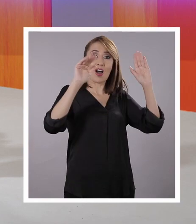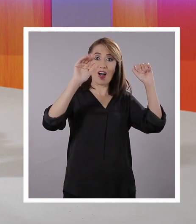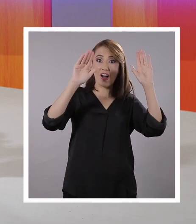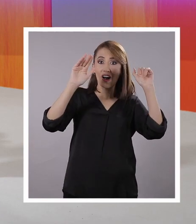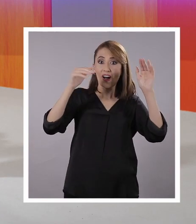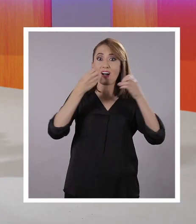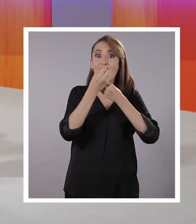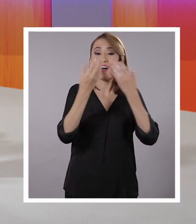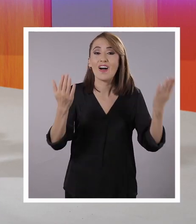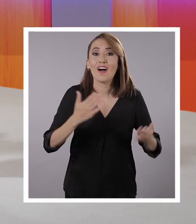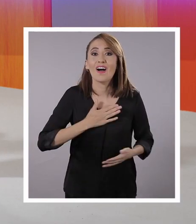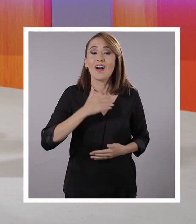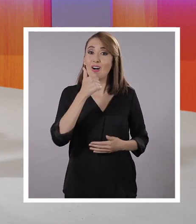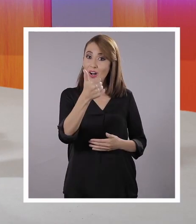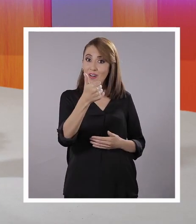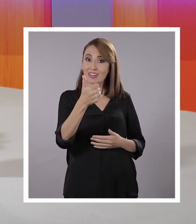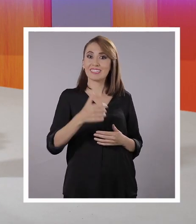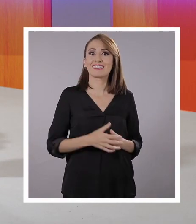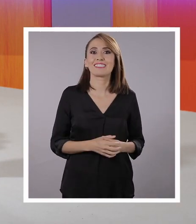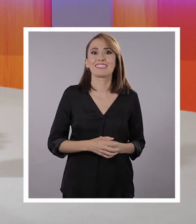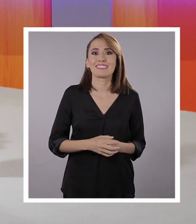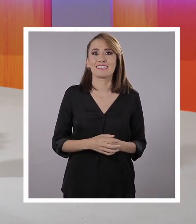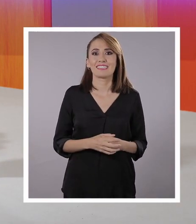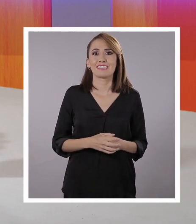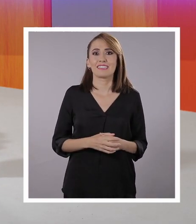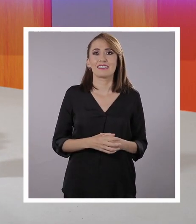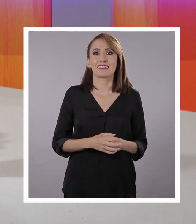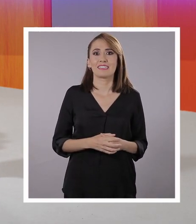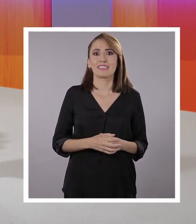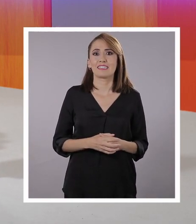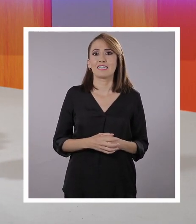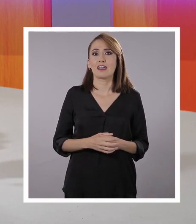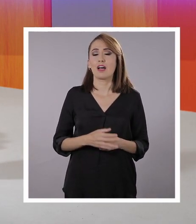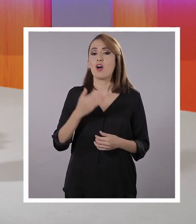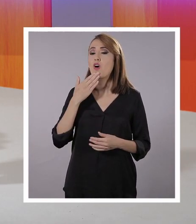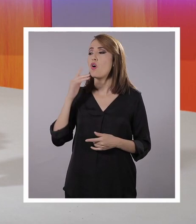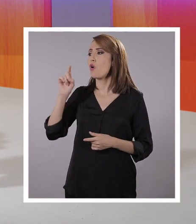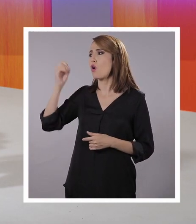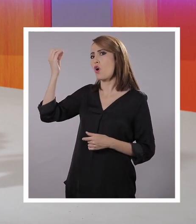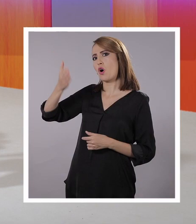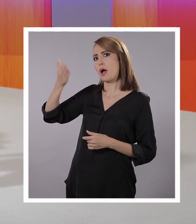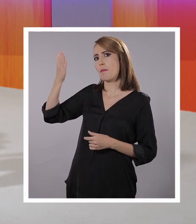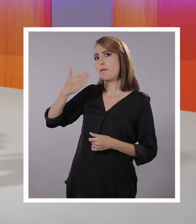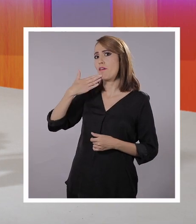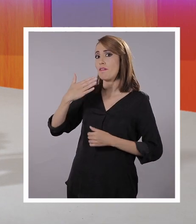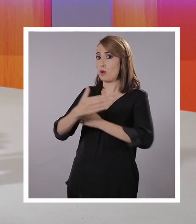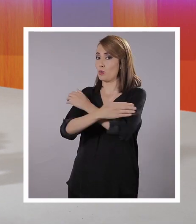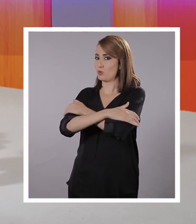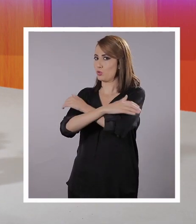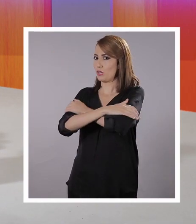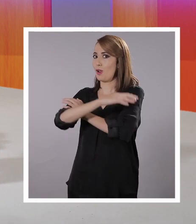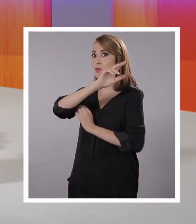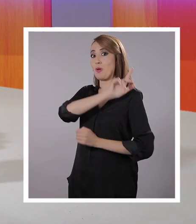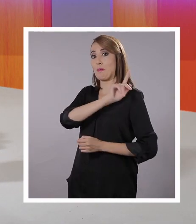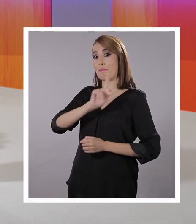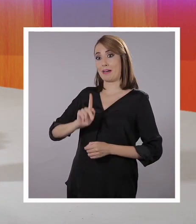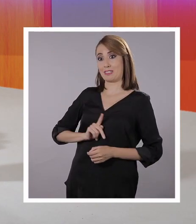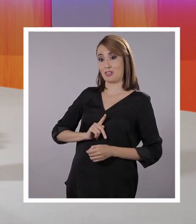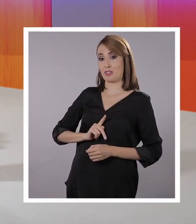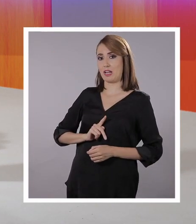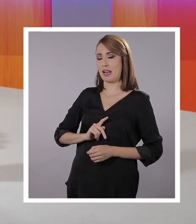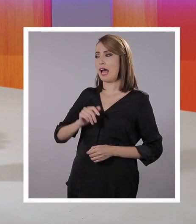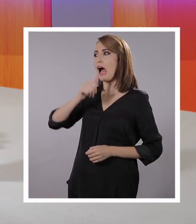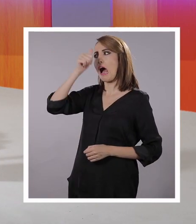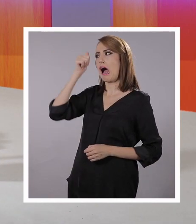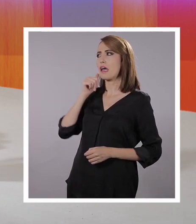están, chicos y chicas? Con el profe hemos ensayado un saludo. Ayer nos conocimos,